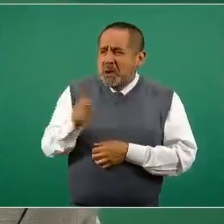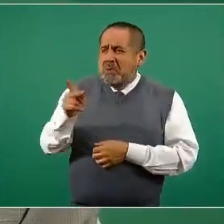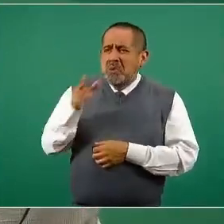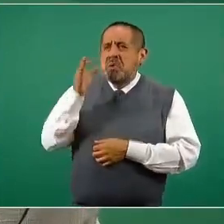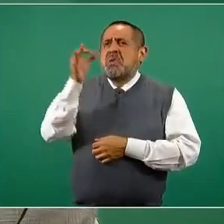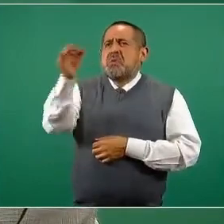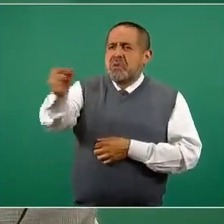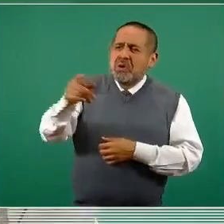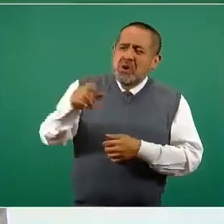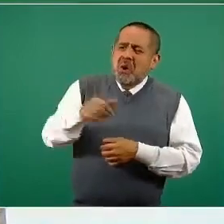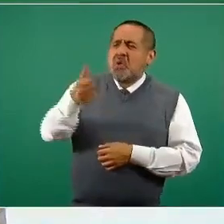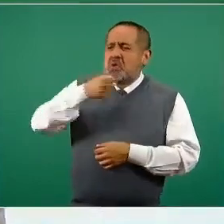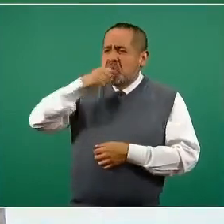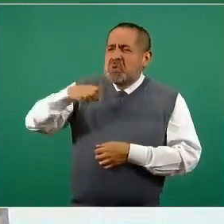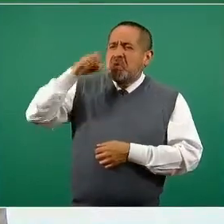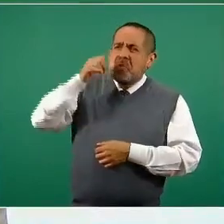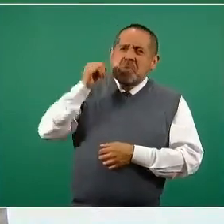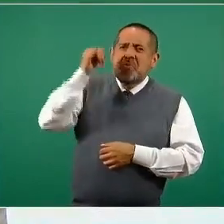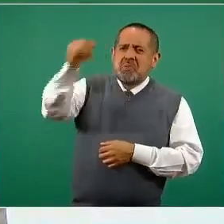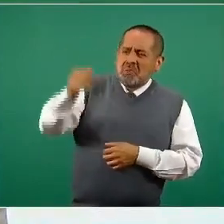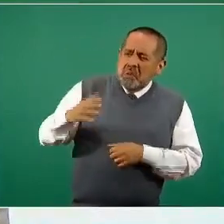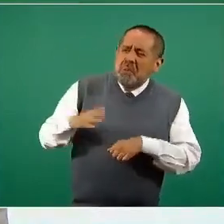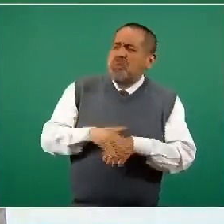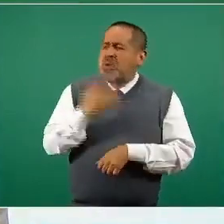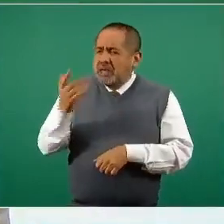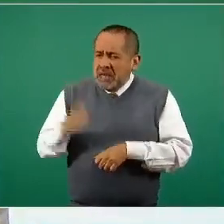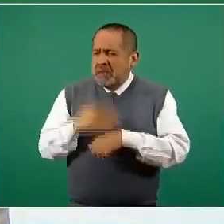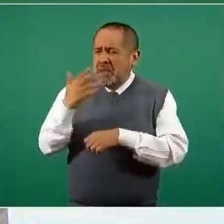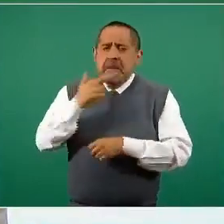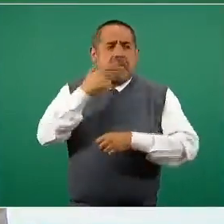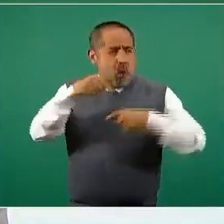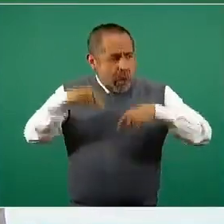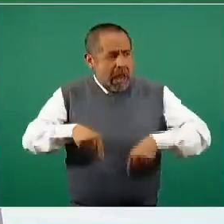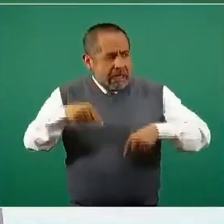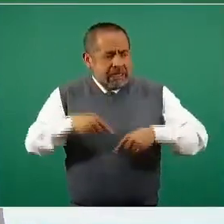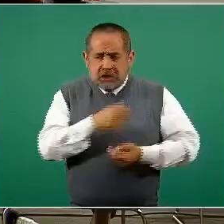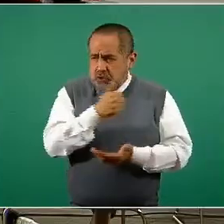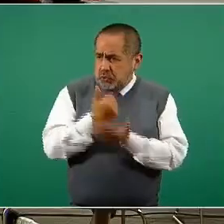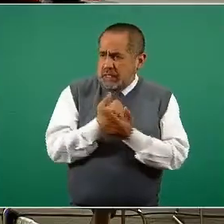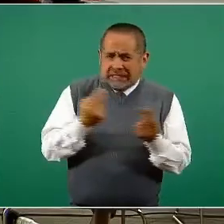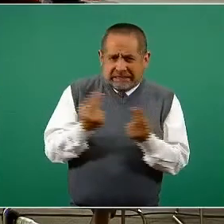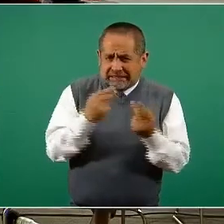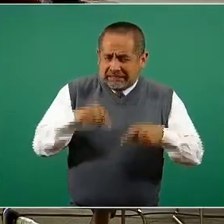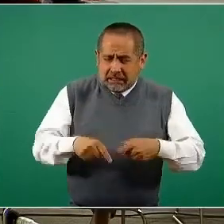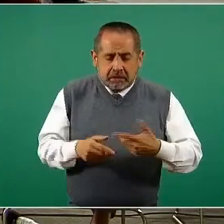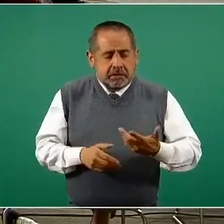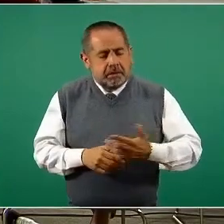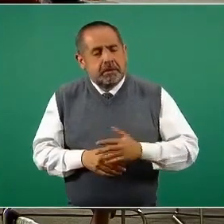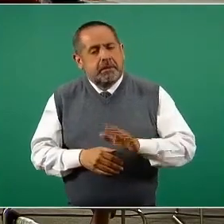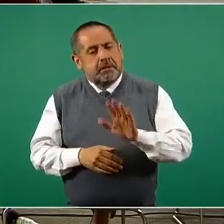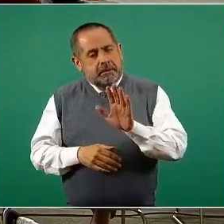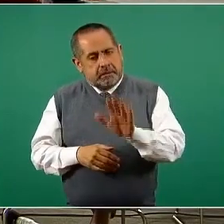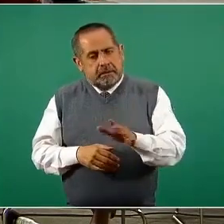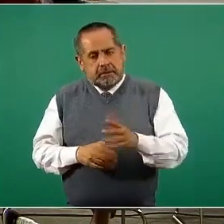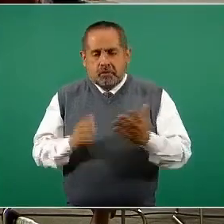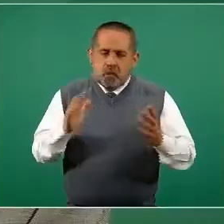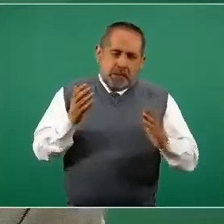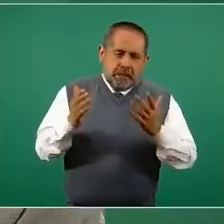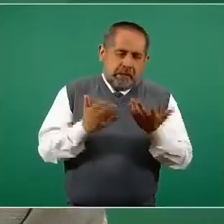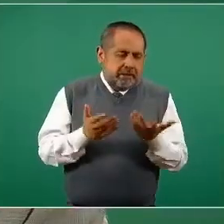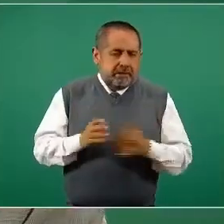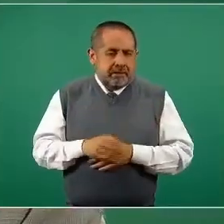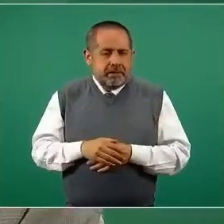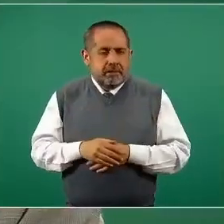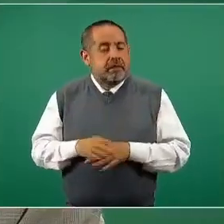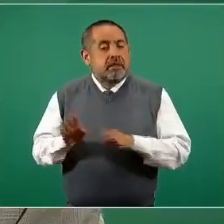a las personas adultas mayores en las zonas de mayor vulnerabilidad social. Y justamente es el análogo: si se